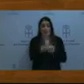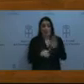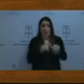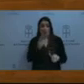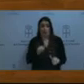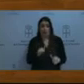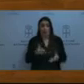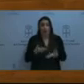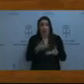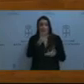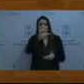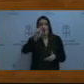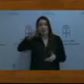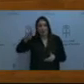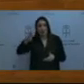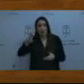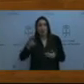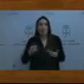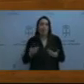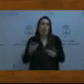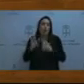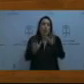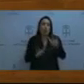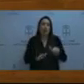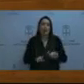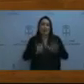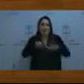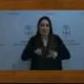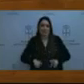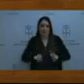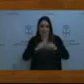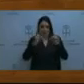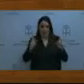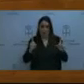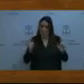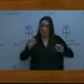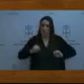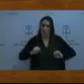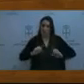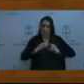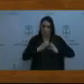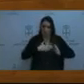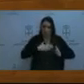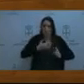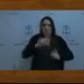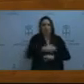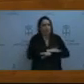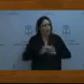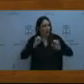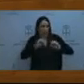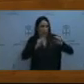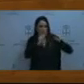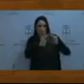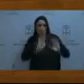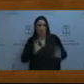líderes se publique en el primer semestre del año. Estamos de acuerdo. El Grupo Parlamentario, el Gobierno, estamos de acuerdo. Es verdad que aquí nunca se